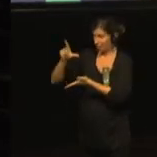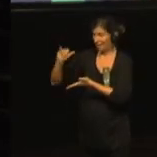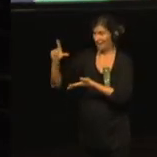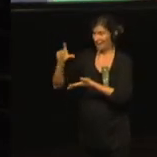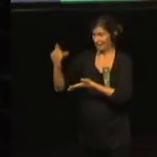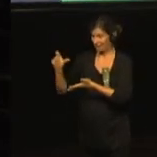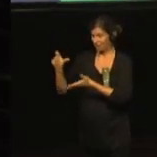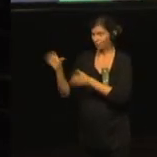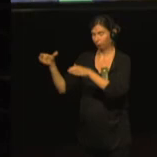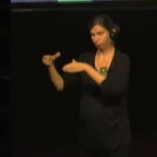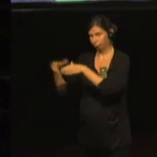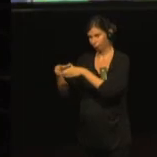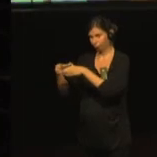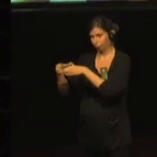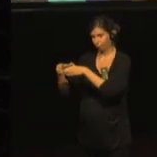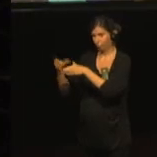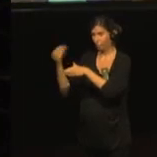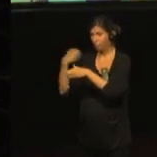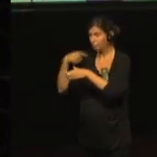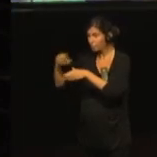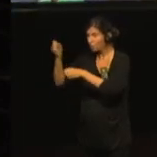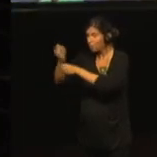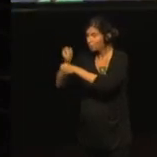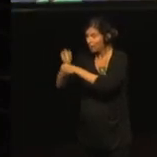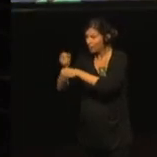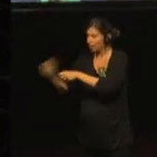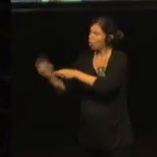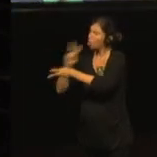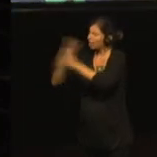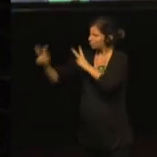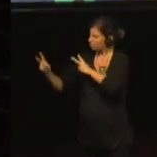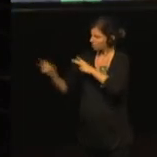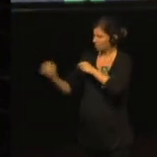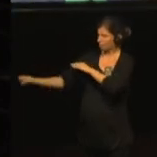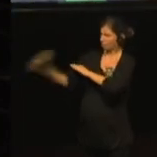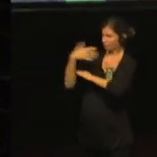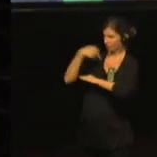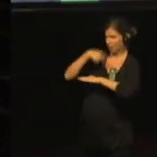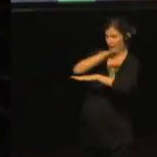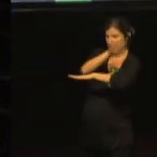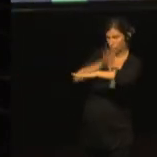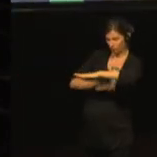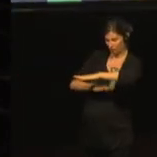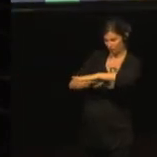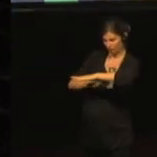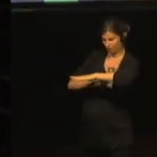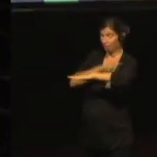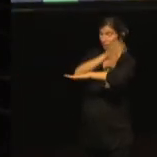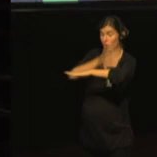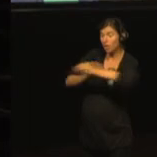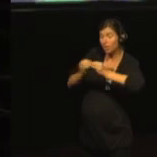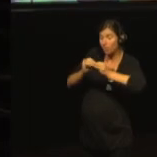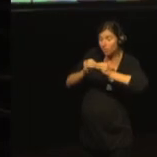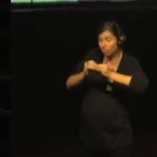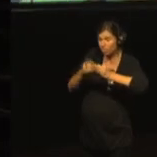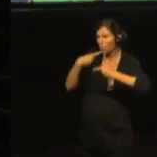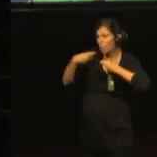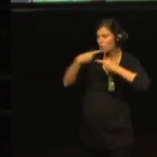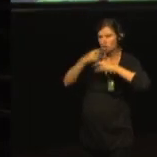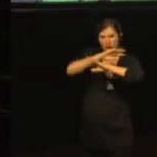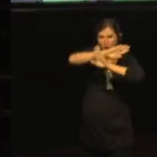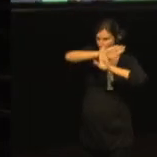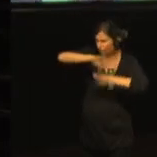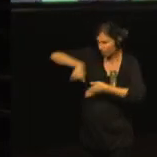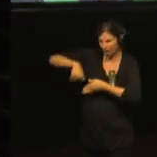sus preguntas a Zoltán, que hizo el cuestionario final que se iba a aprobar en Lille. Después de haber aprobado